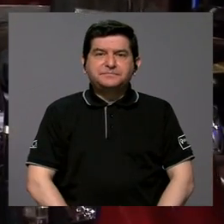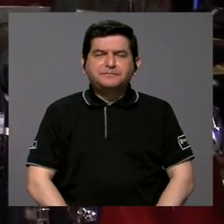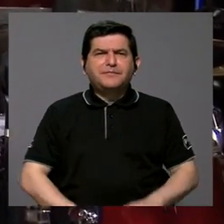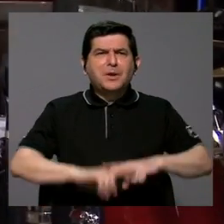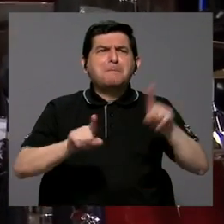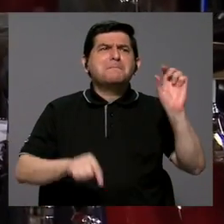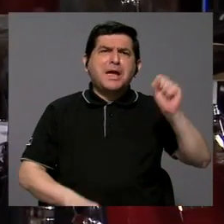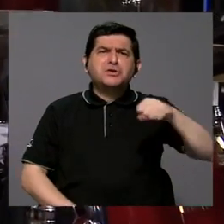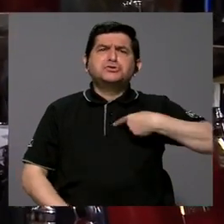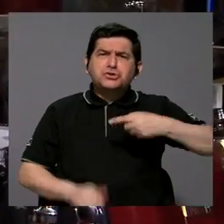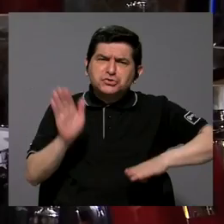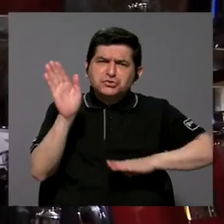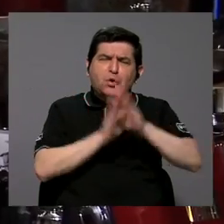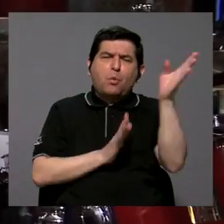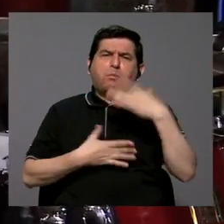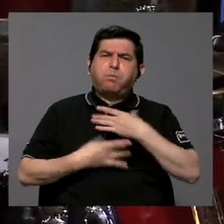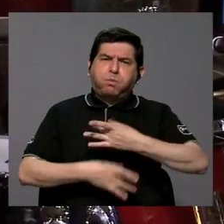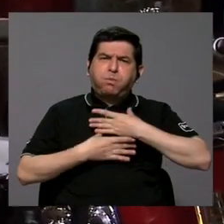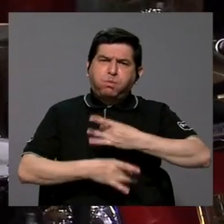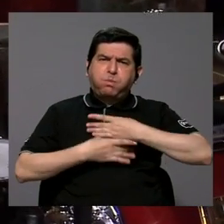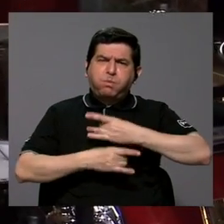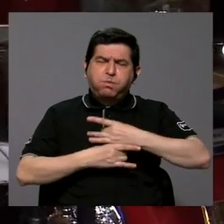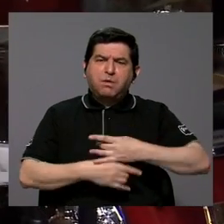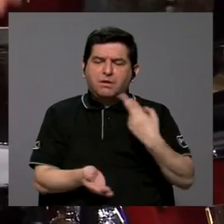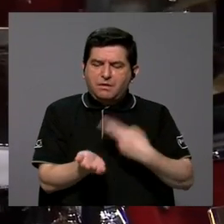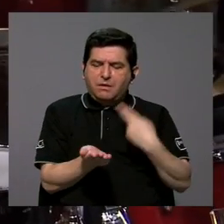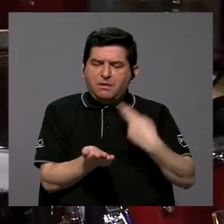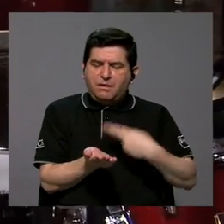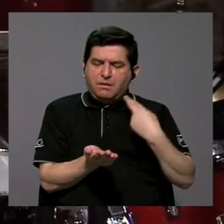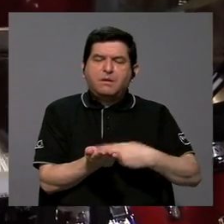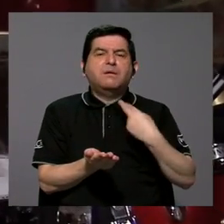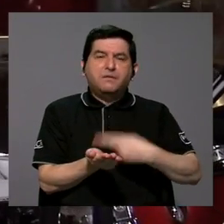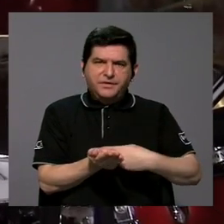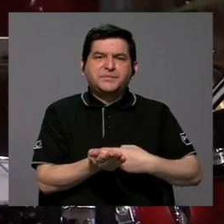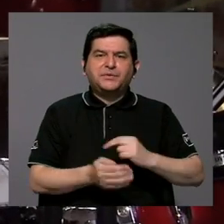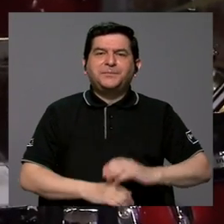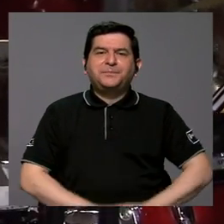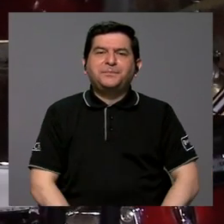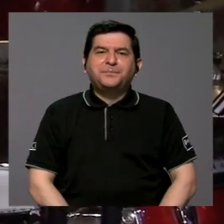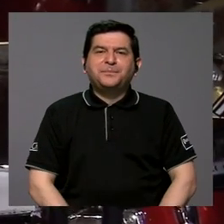pero sí, sí desarrollé un interés por el ritmo,